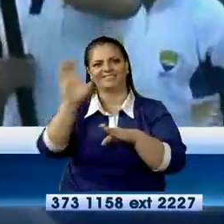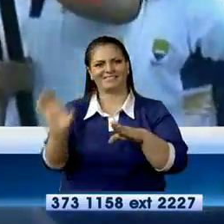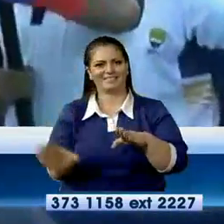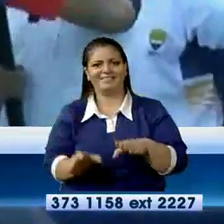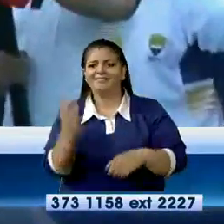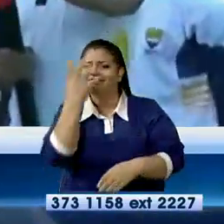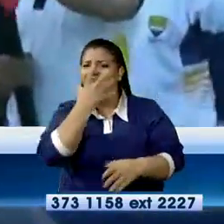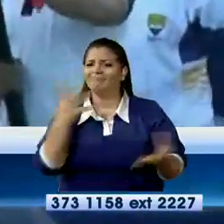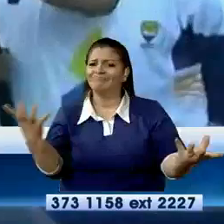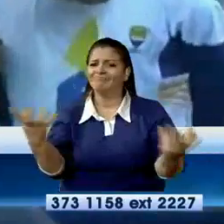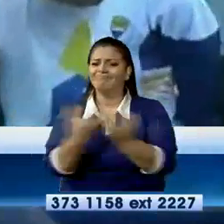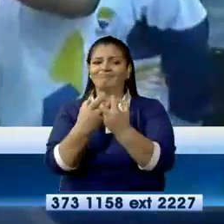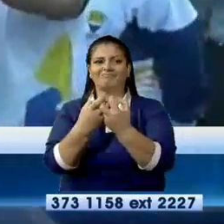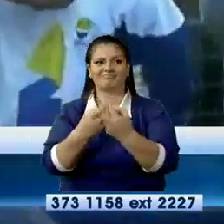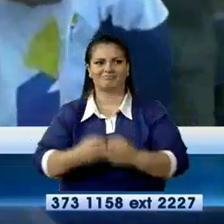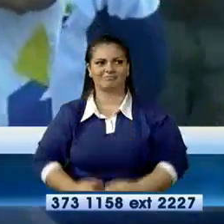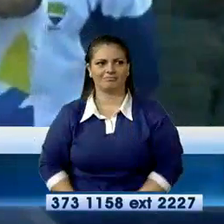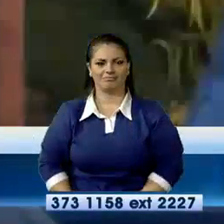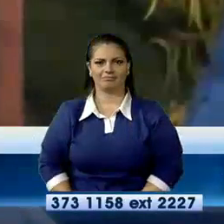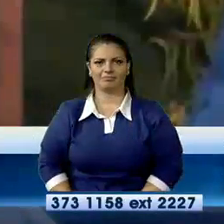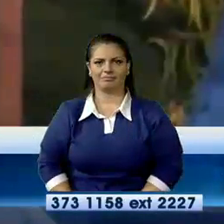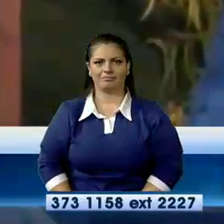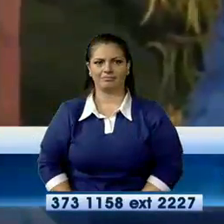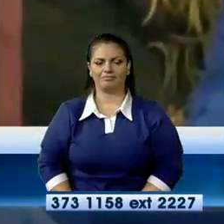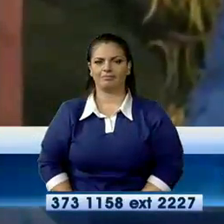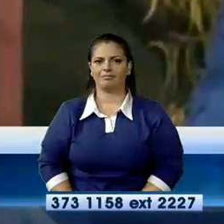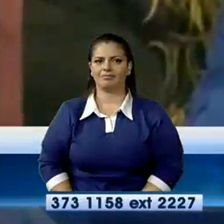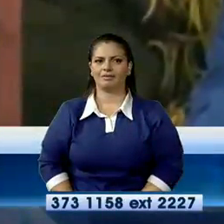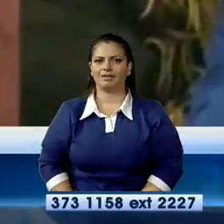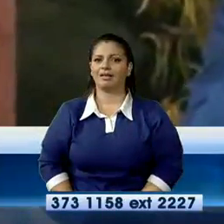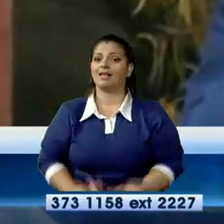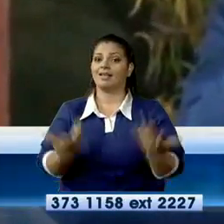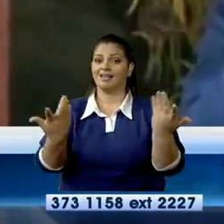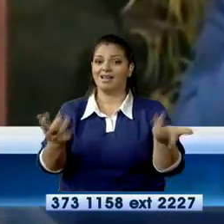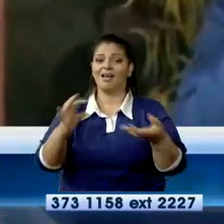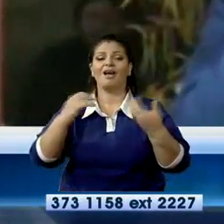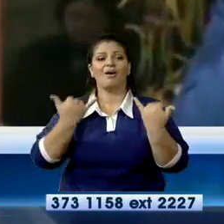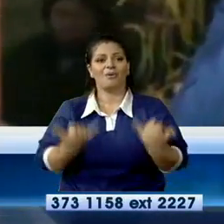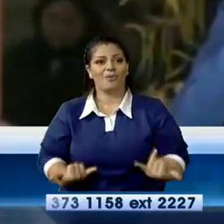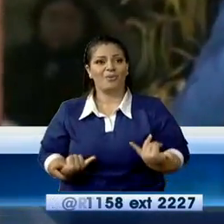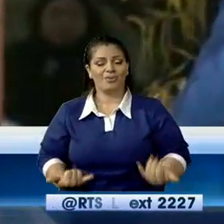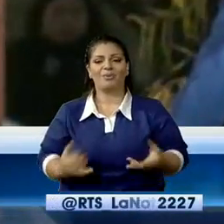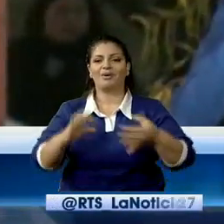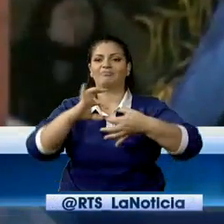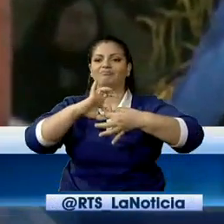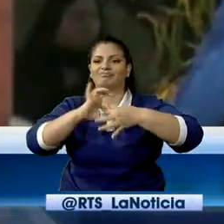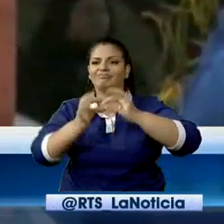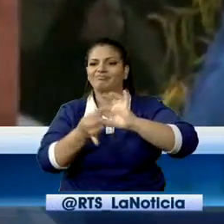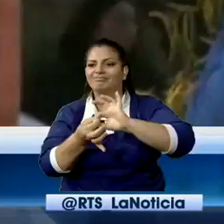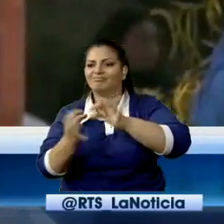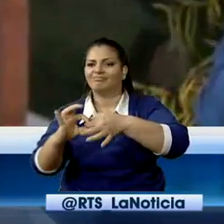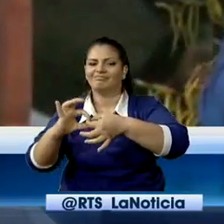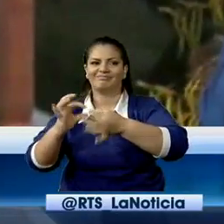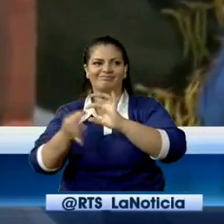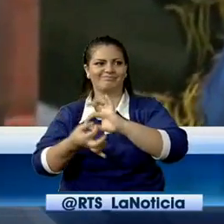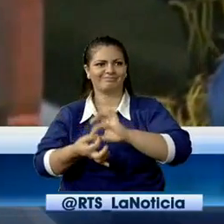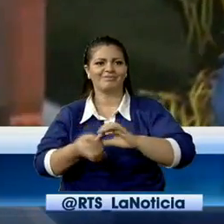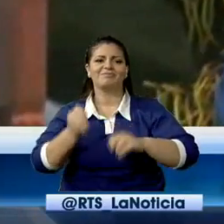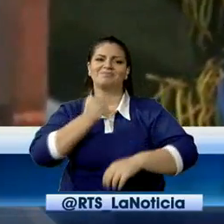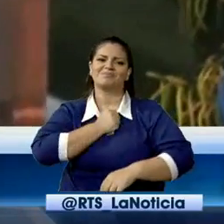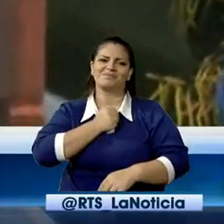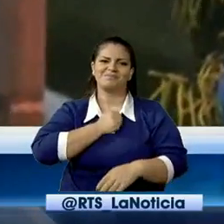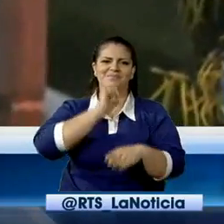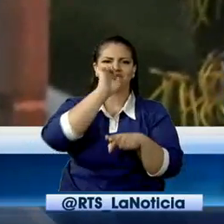la importancia de estas jornadas deportivas. Los 8th Juegos Nacionales son nuestros Juegos Olímpicos. Esta